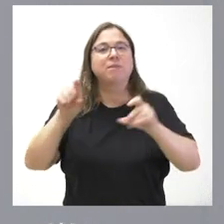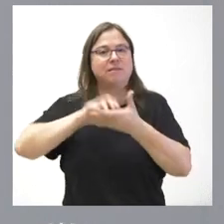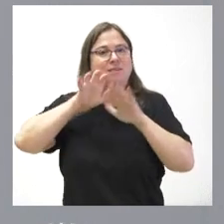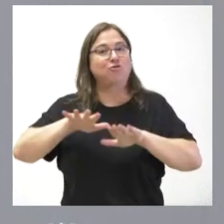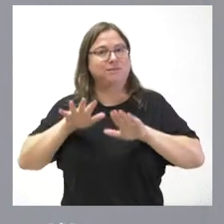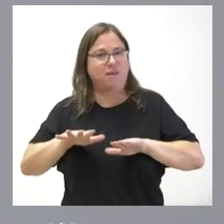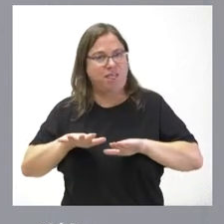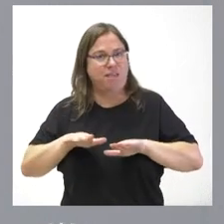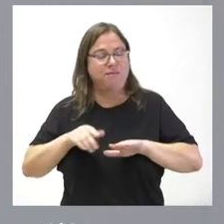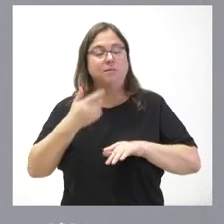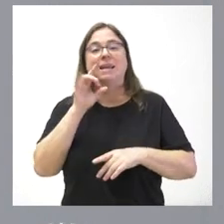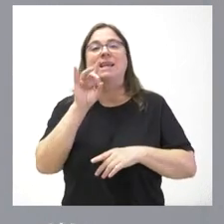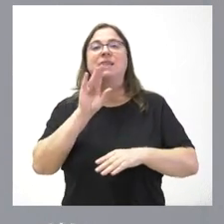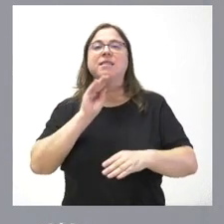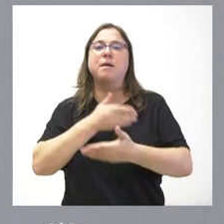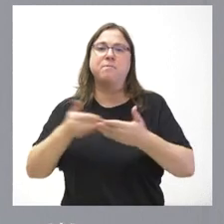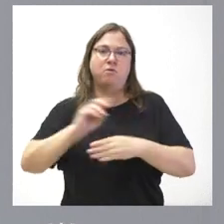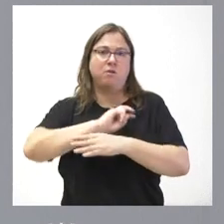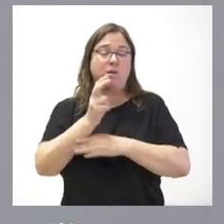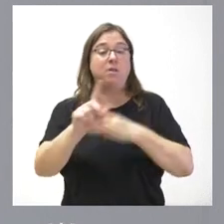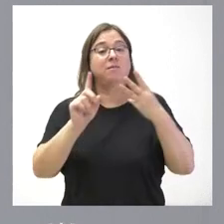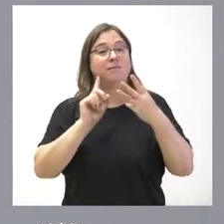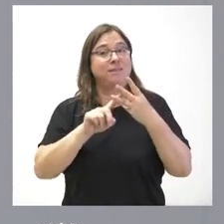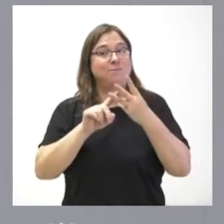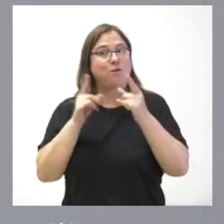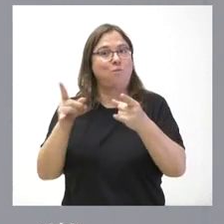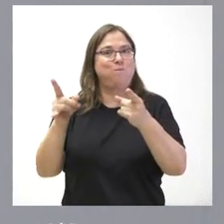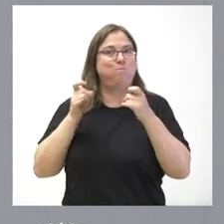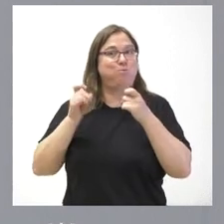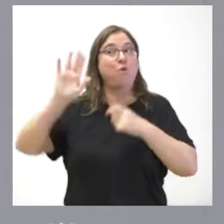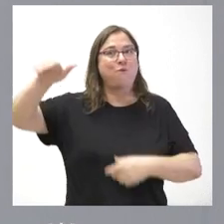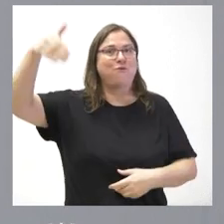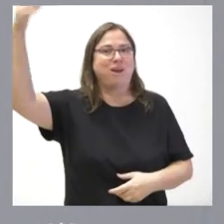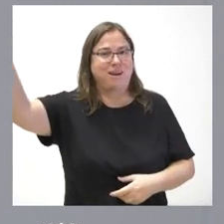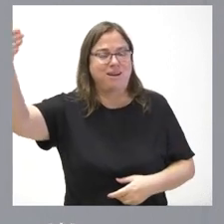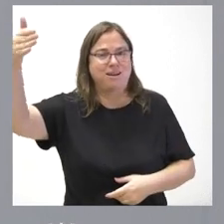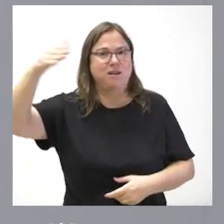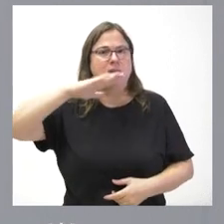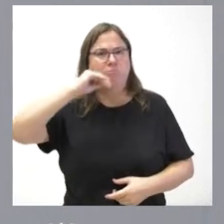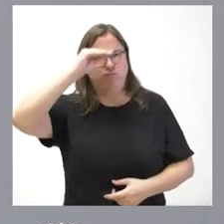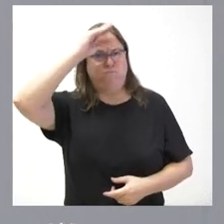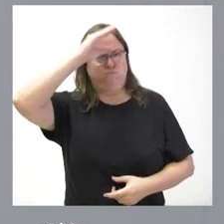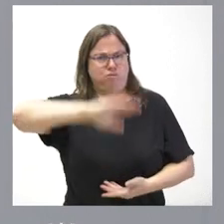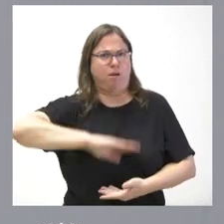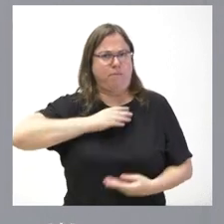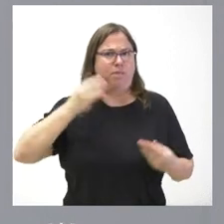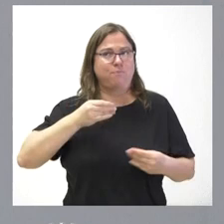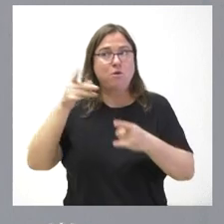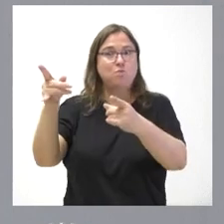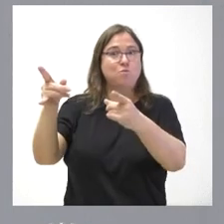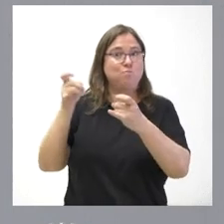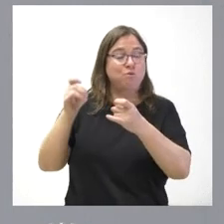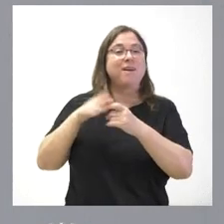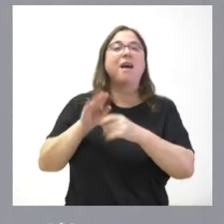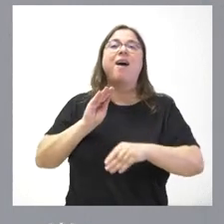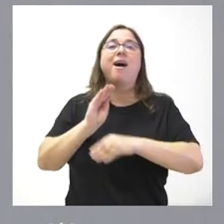con 15 15 millones de euros Y por último la atracción del talento externo con ayudas para aquellas familias que